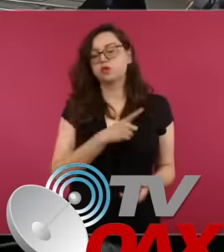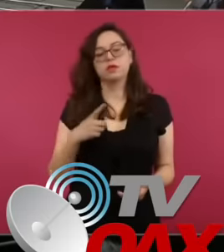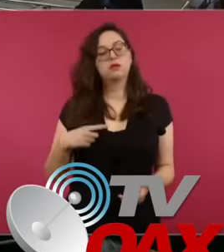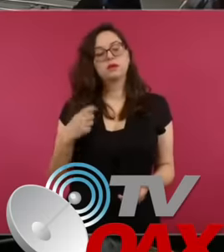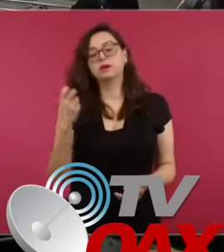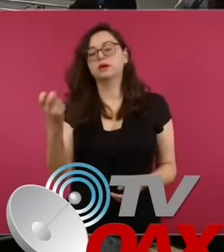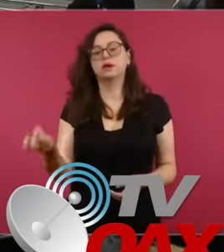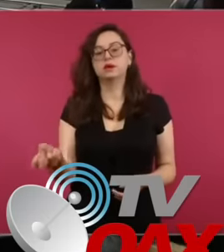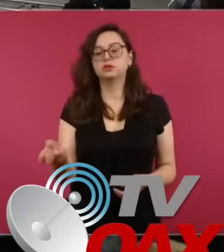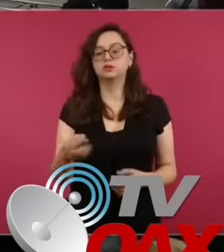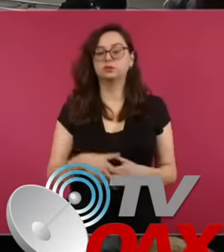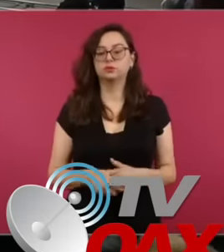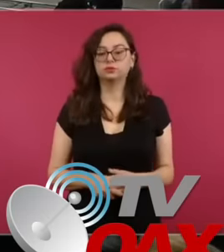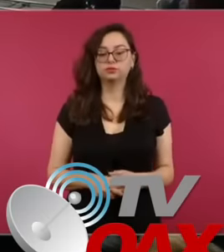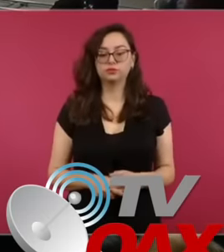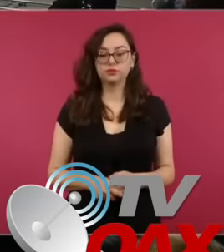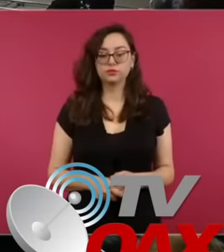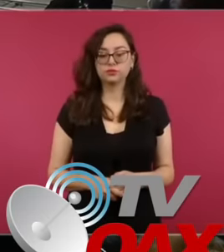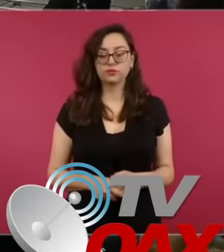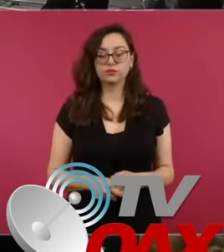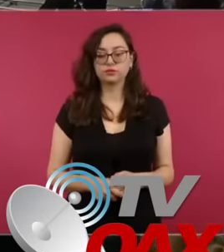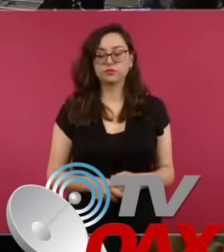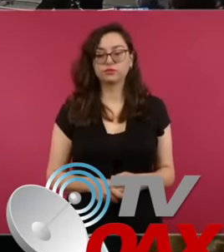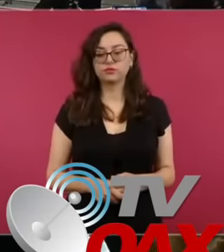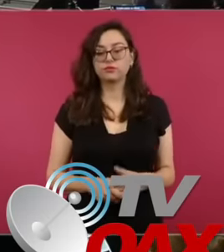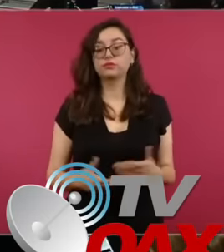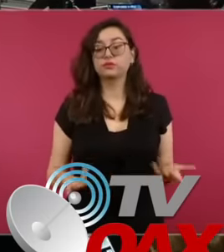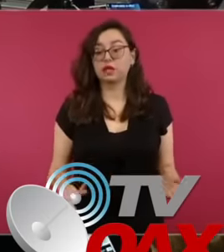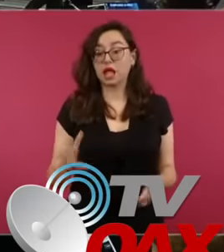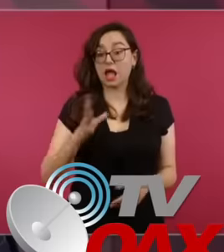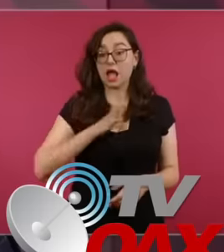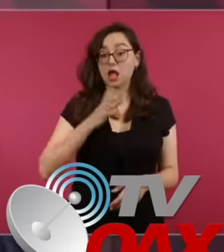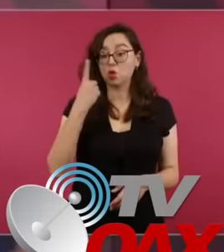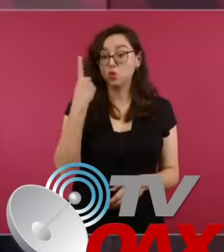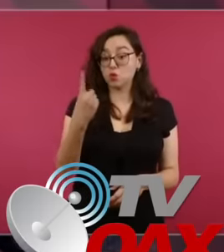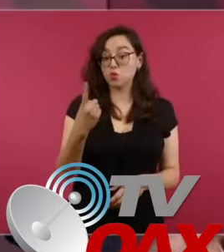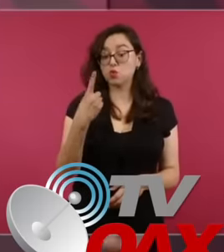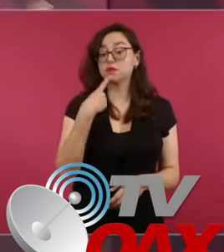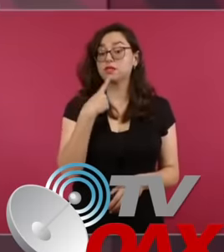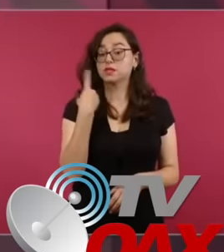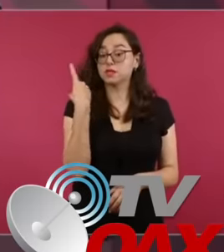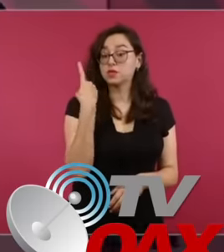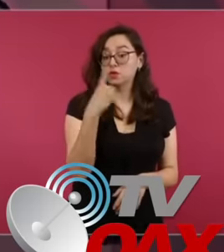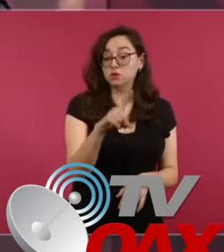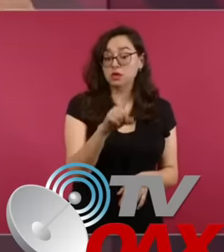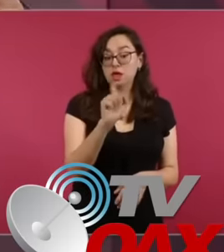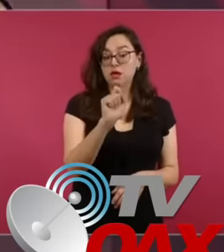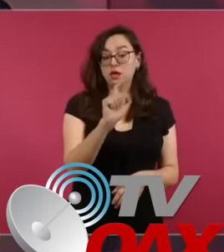Hay un paquete de 22 mil millones más